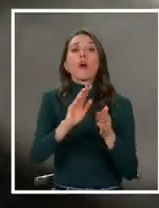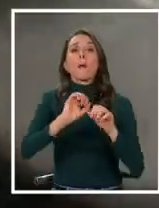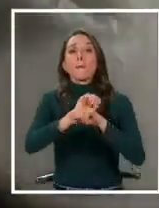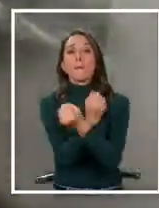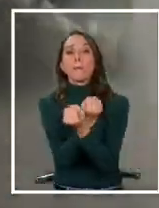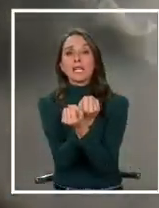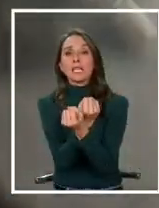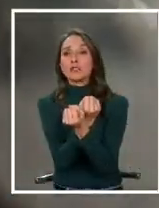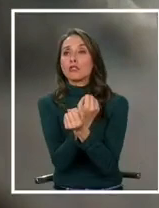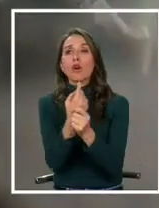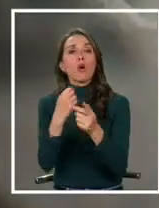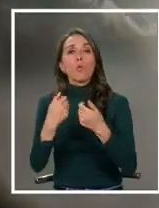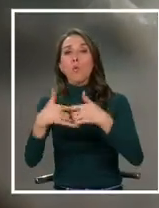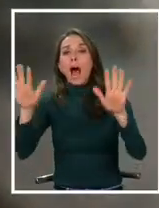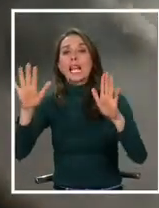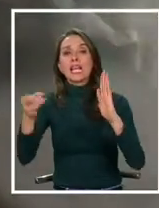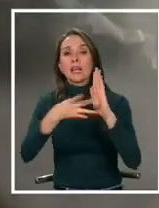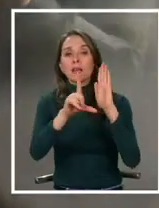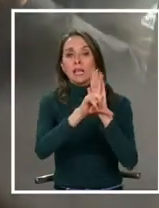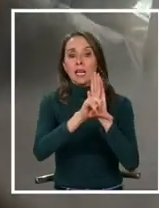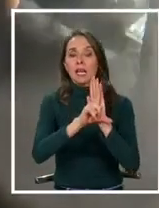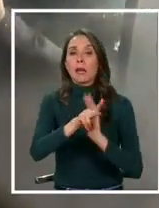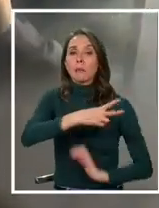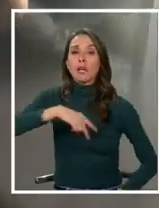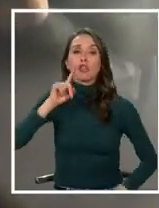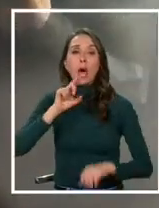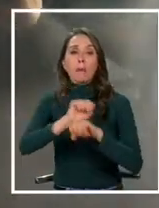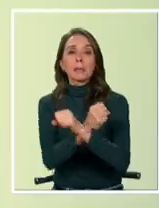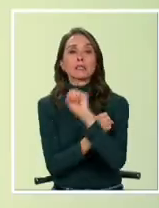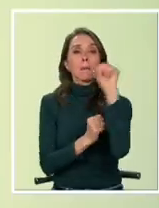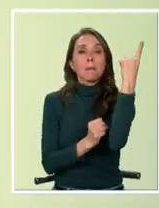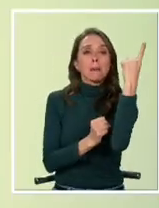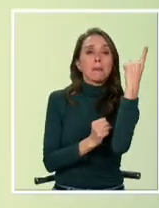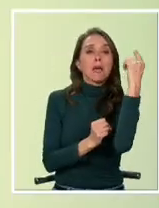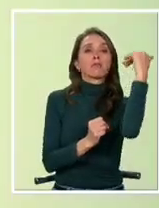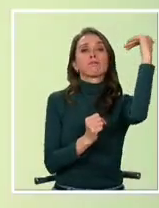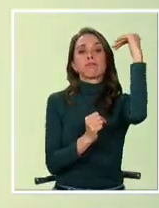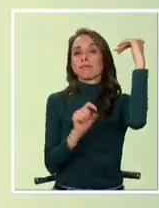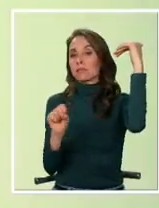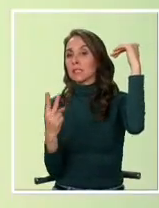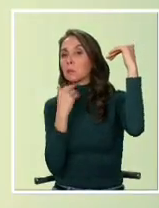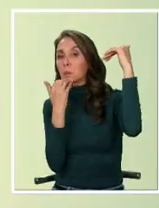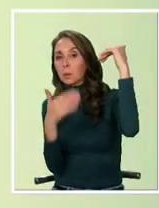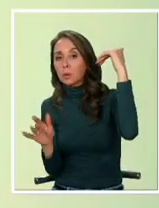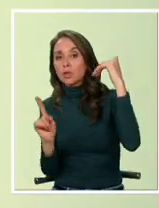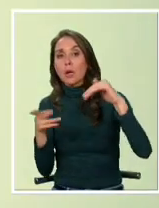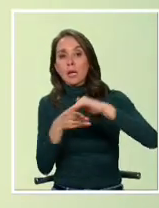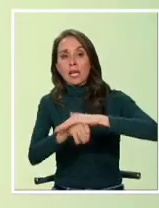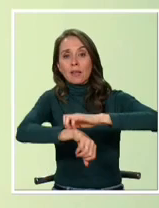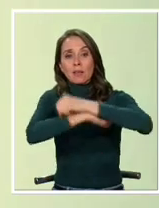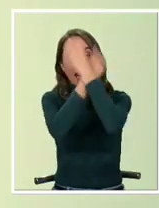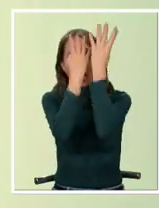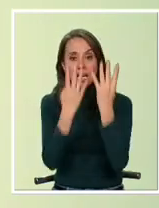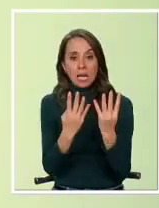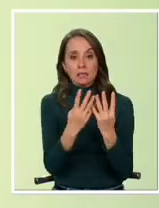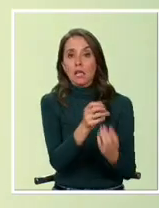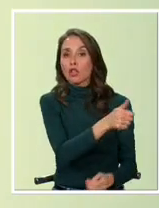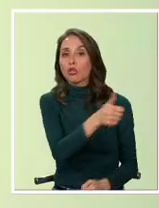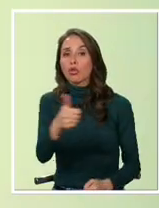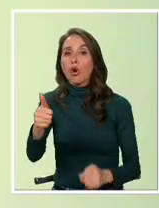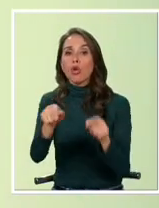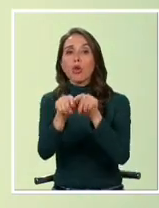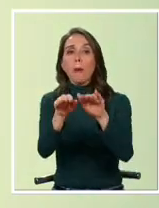todo tipo de delitos para nosotros no hay internos de primera y segunda categoría quienes ingresan a la unidades penales tienen que tener el